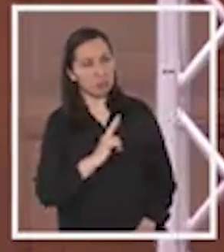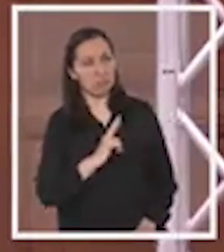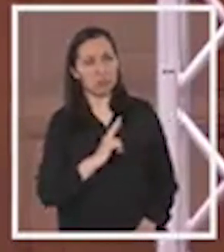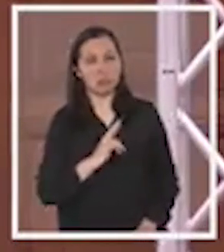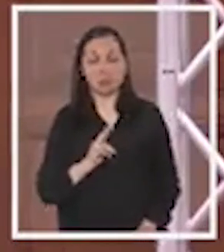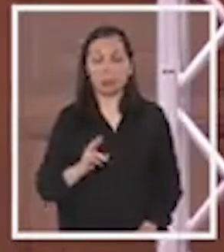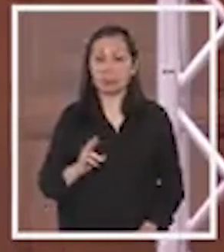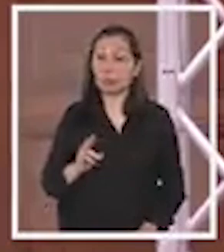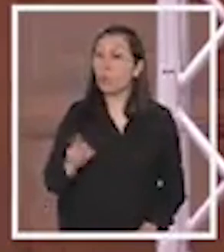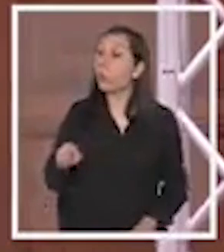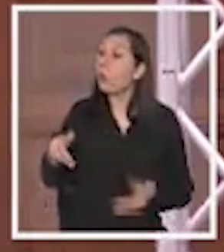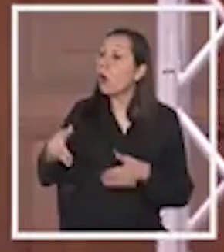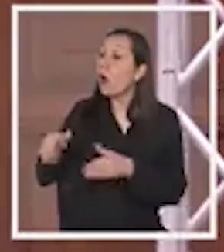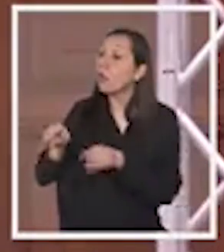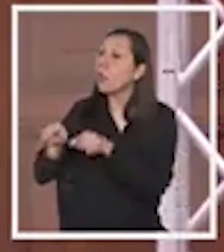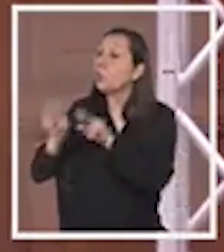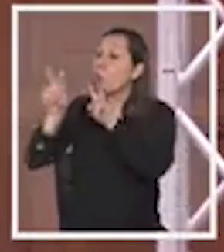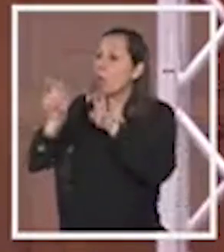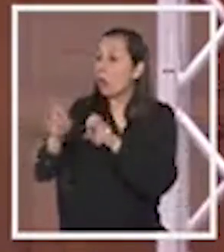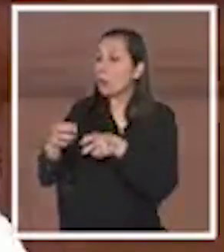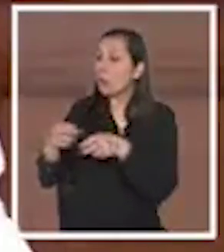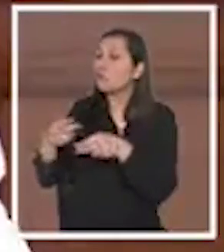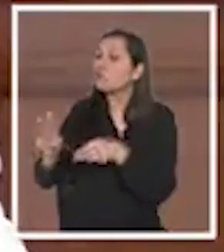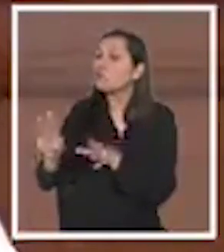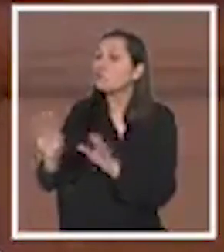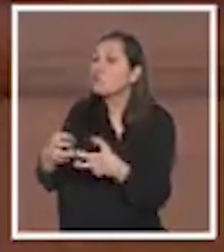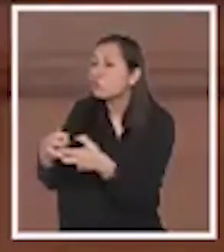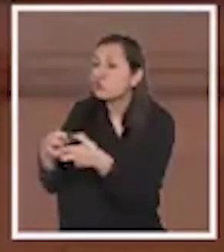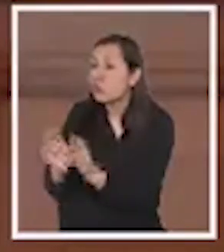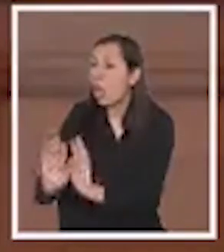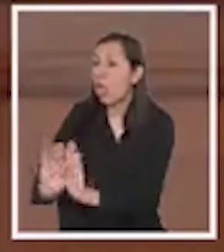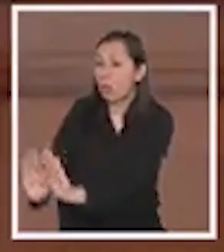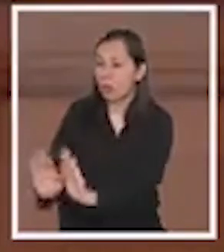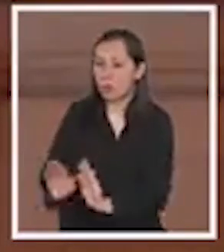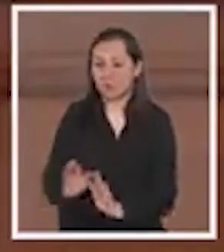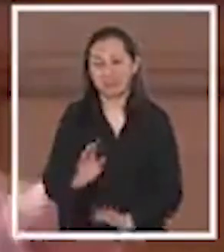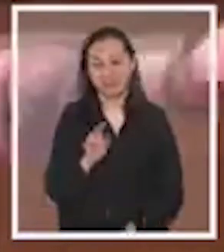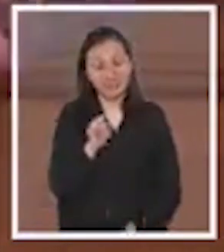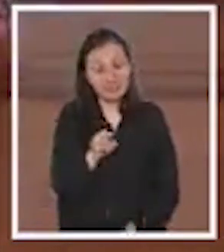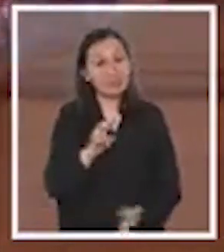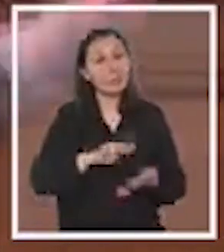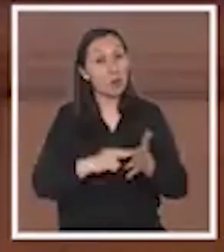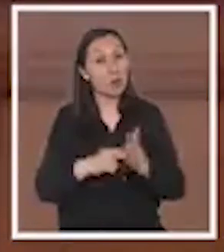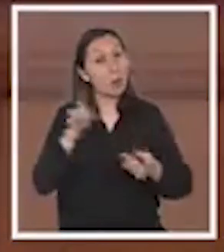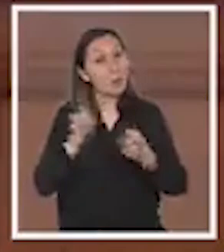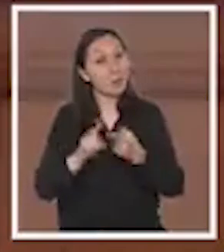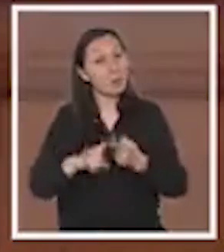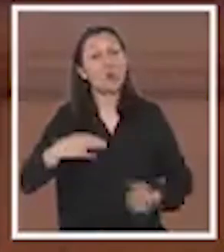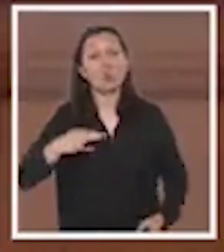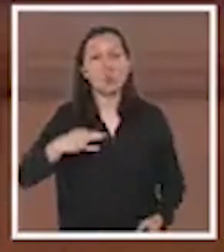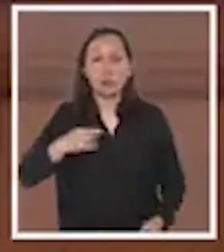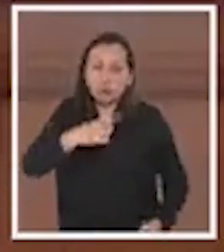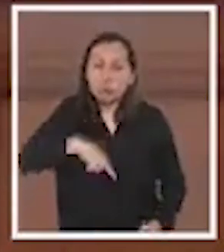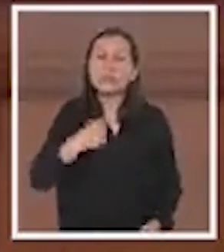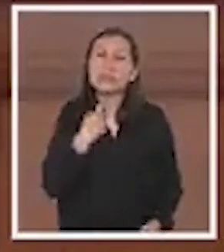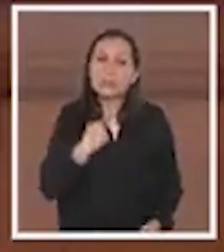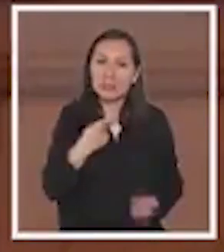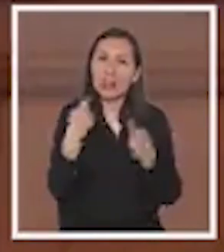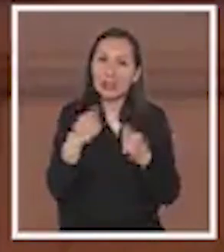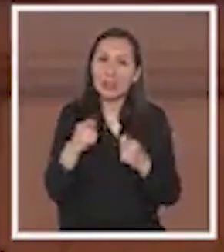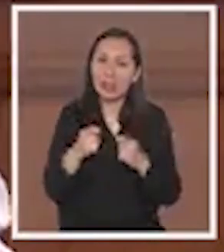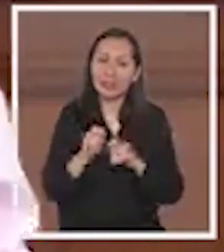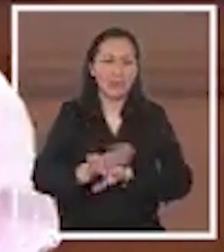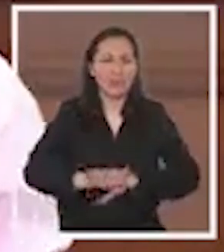a lo que era tu aspecto gremial. Ese es un problema que con la participación ciudadana nos interesa también tratar